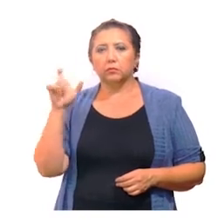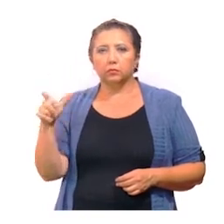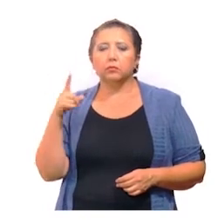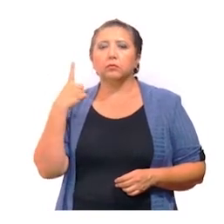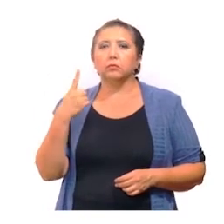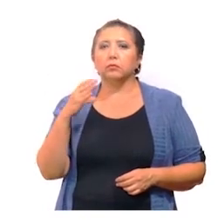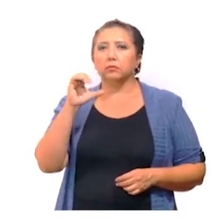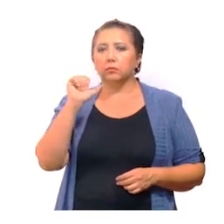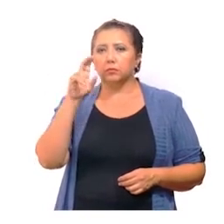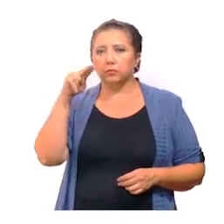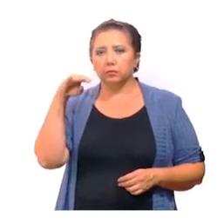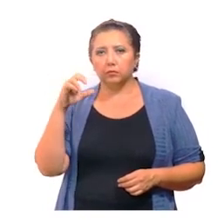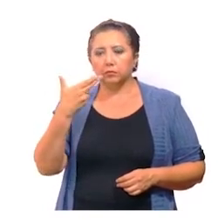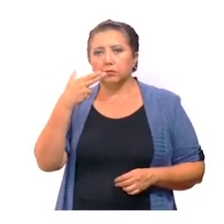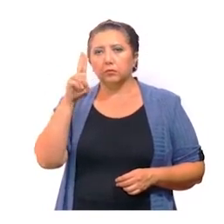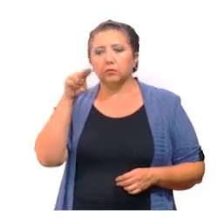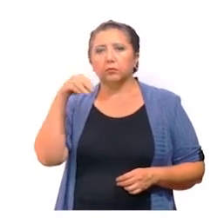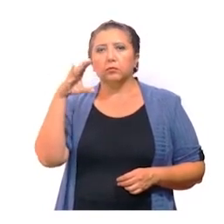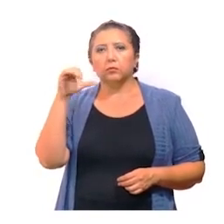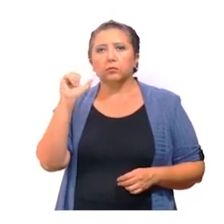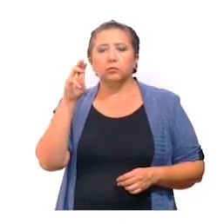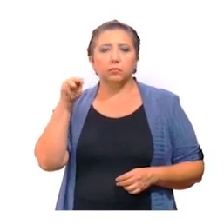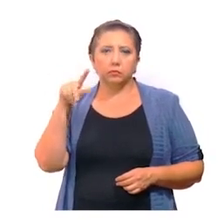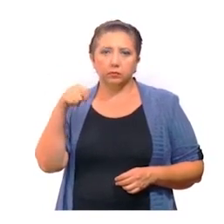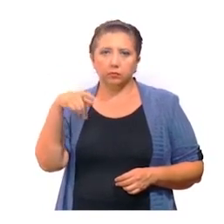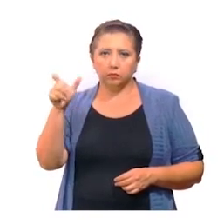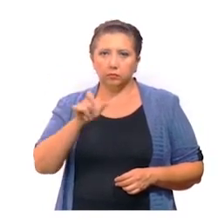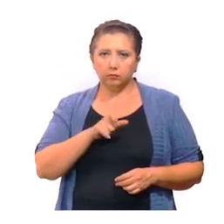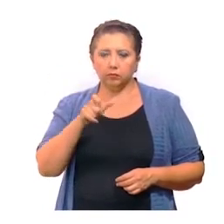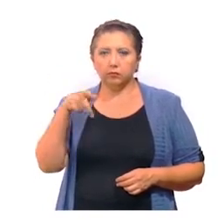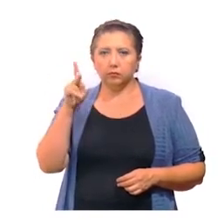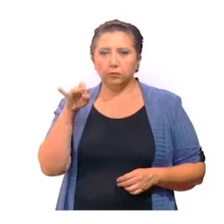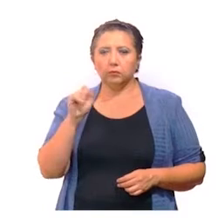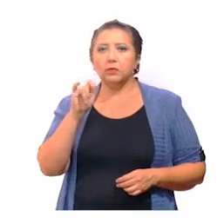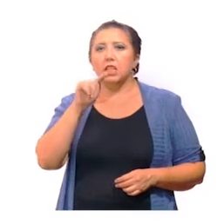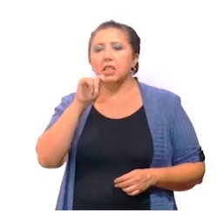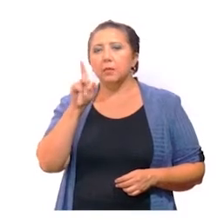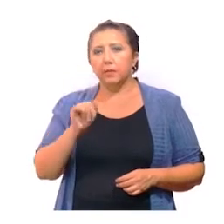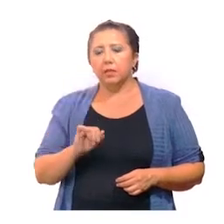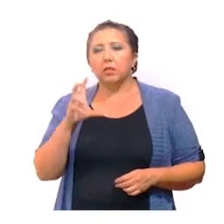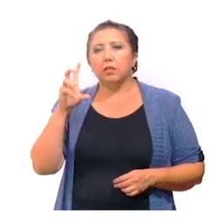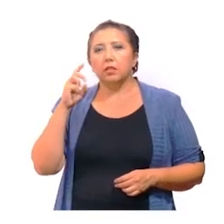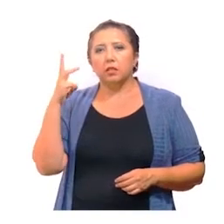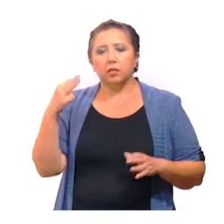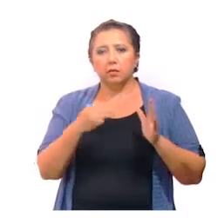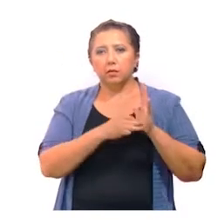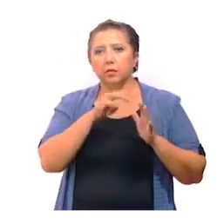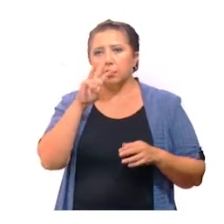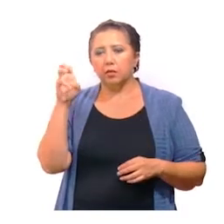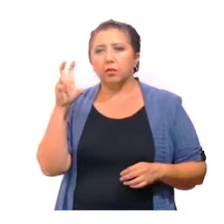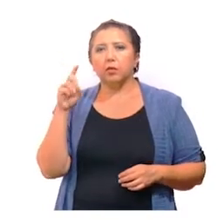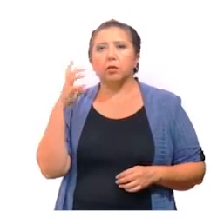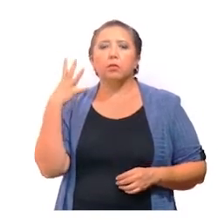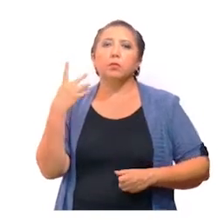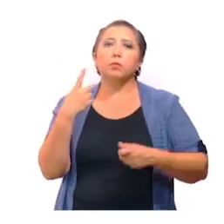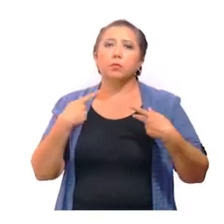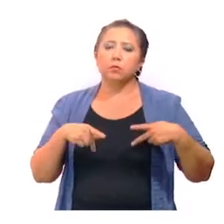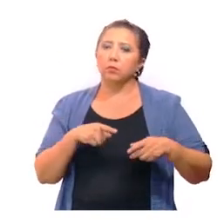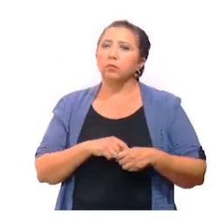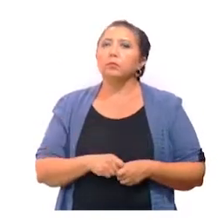en Acanqué, Jomú, Junucma, Suquilá, Tixcocop y Tizimín. De los 33,334 casos